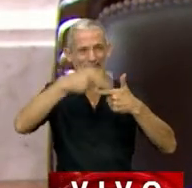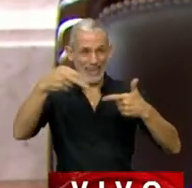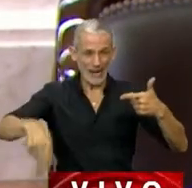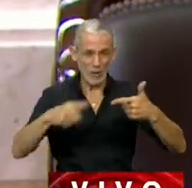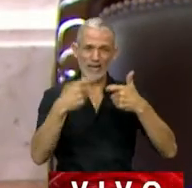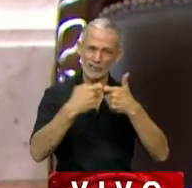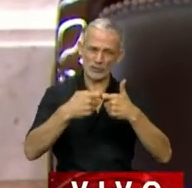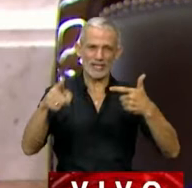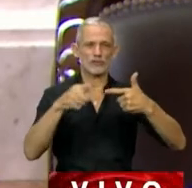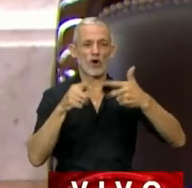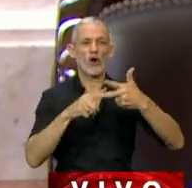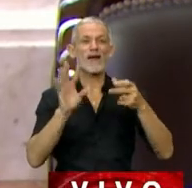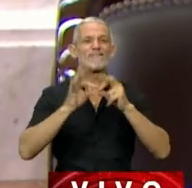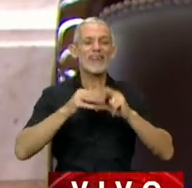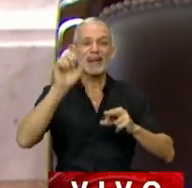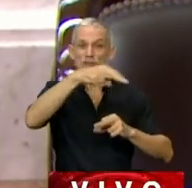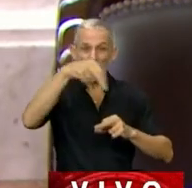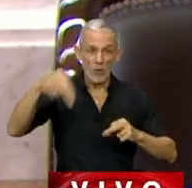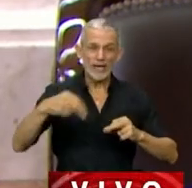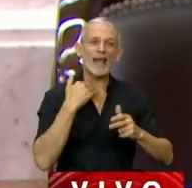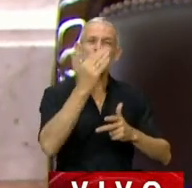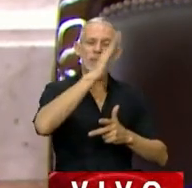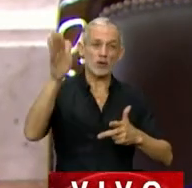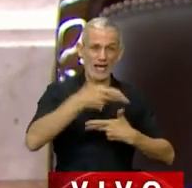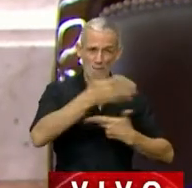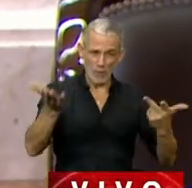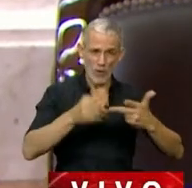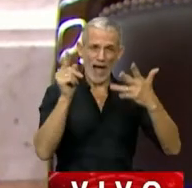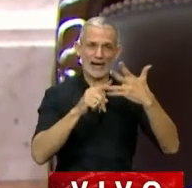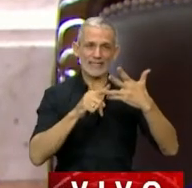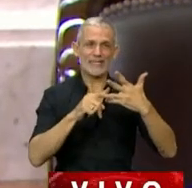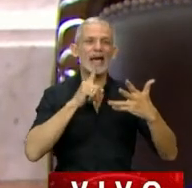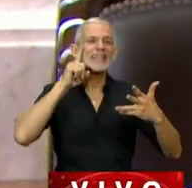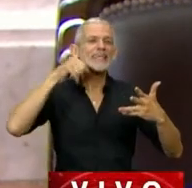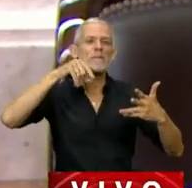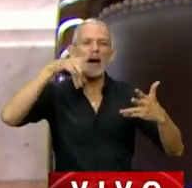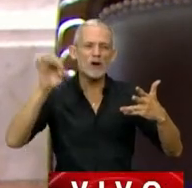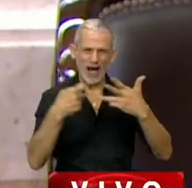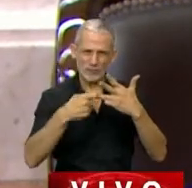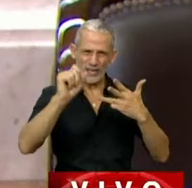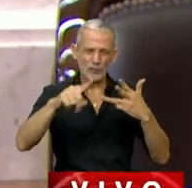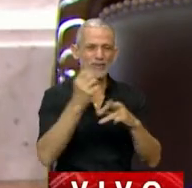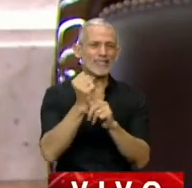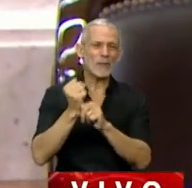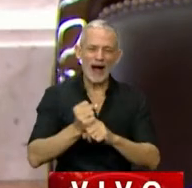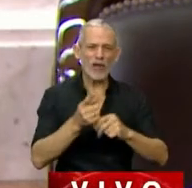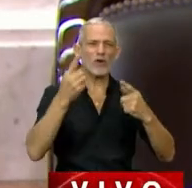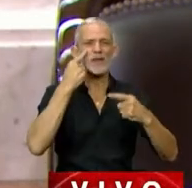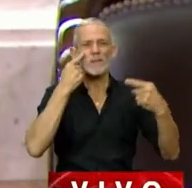Neuquinos Asociados, la Federación Neuquina de Bibliotecas Populares, Tímpano, Asociación de Trabajadores de